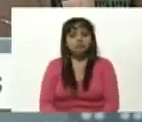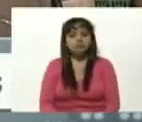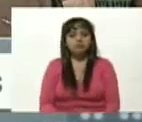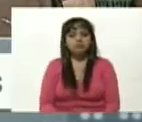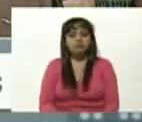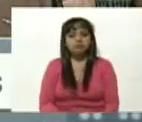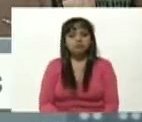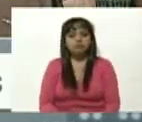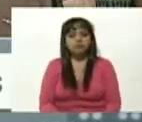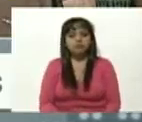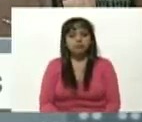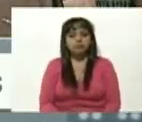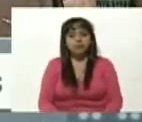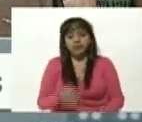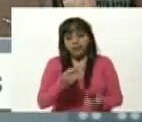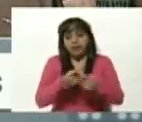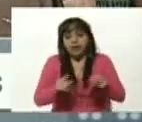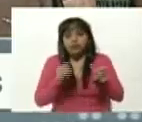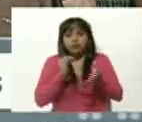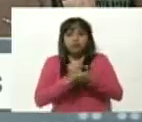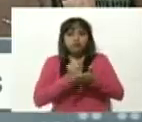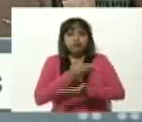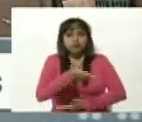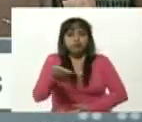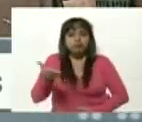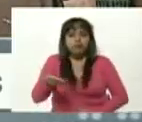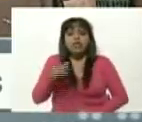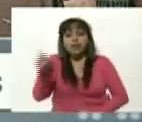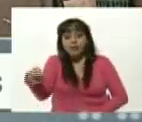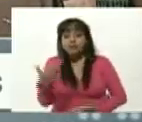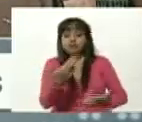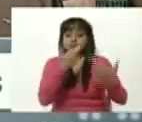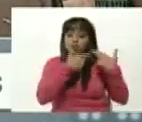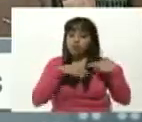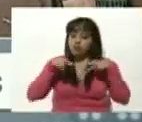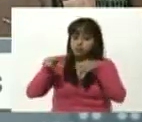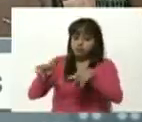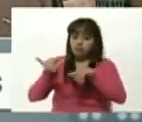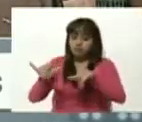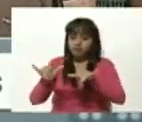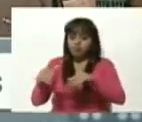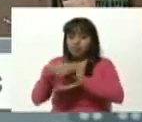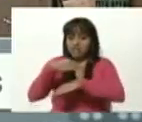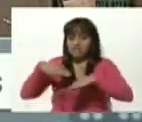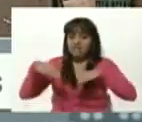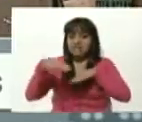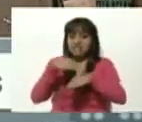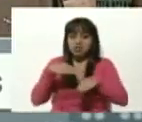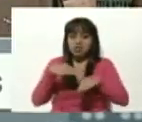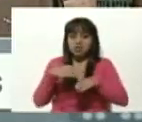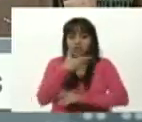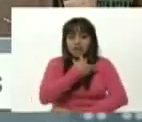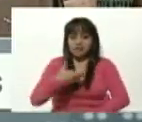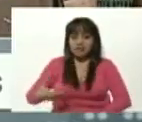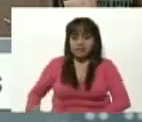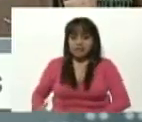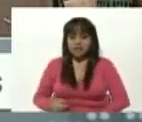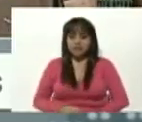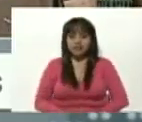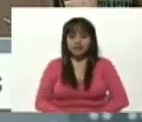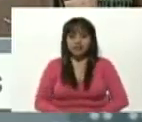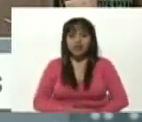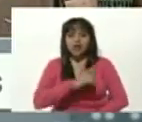Pero entonces fíjate, también te encargo a ti, Márquez, ministro de la Presidencia, general